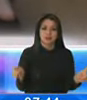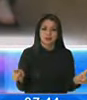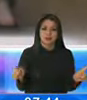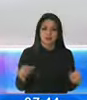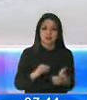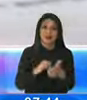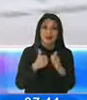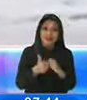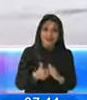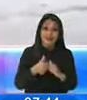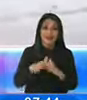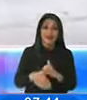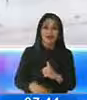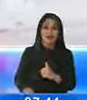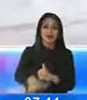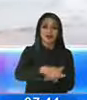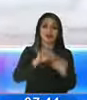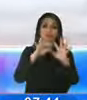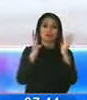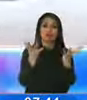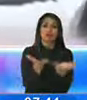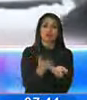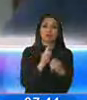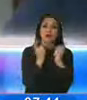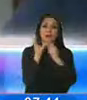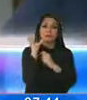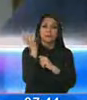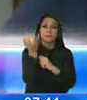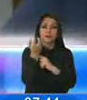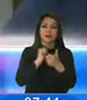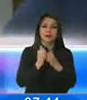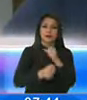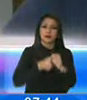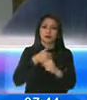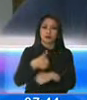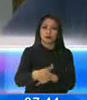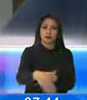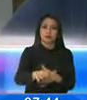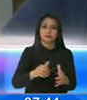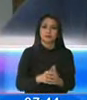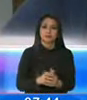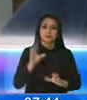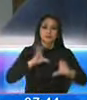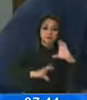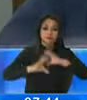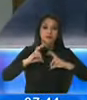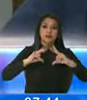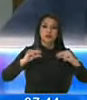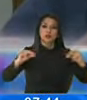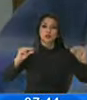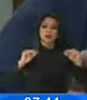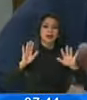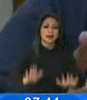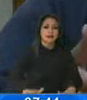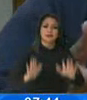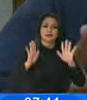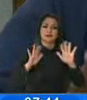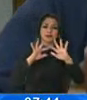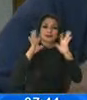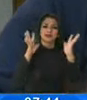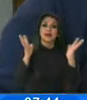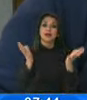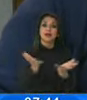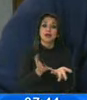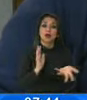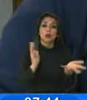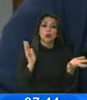de forma natural en el planeta al que llamamos cambio climático. Dentro del contexto de las ciencias naturales son ciclos naturales que obedece la Tierra, pero que sí